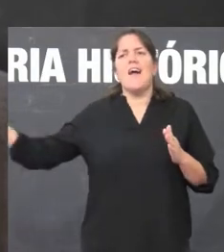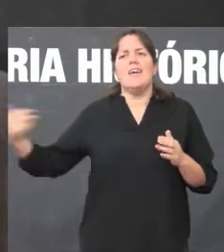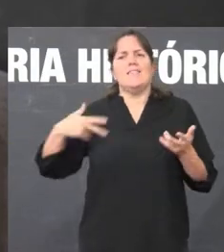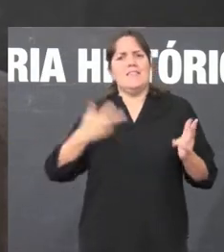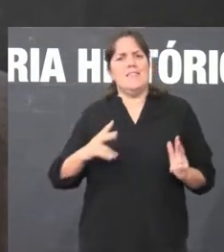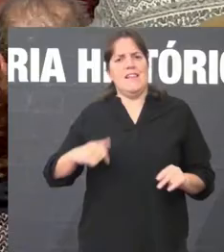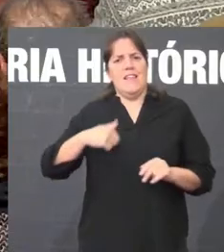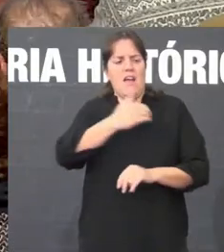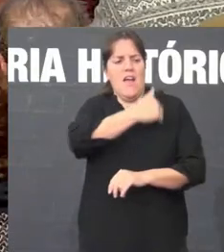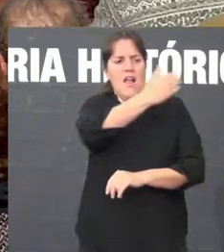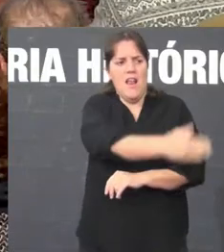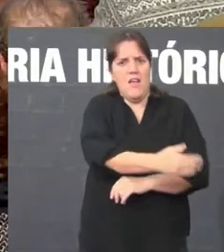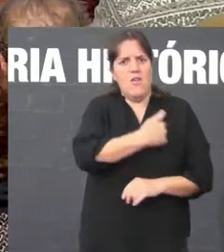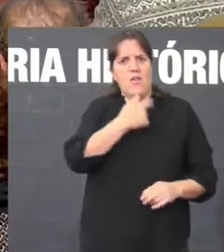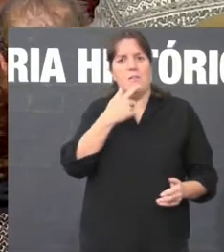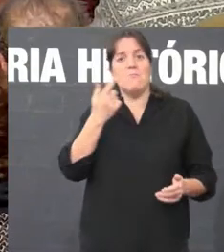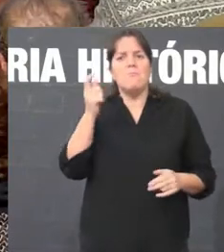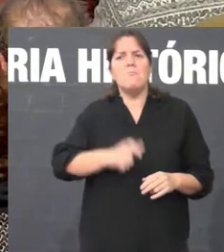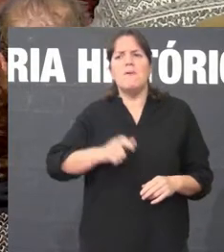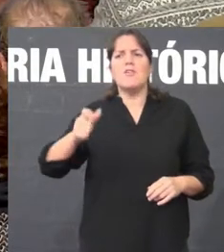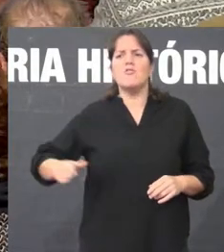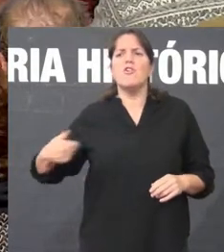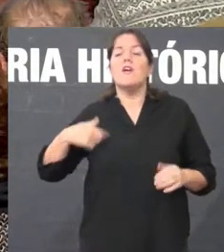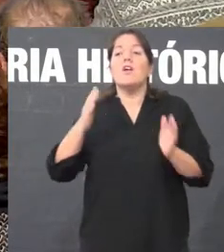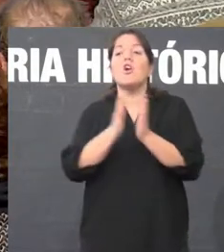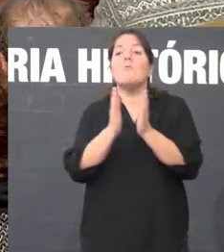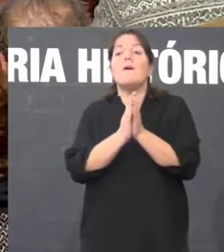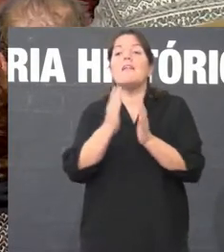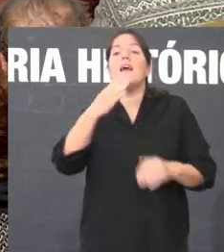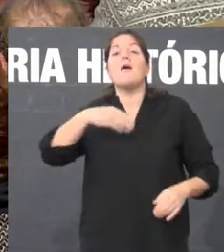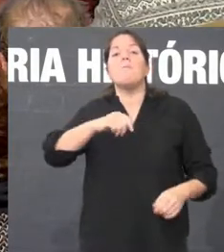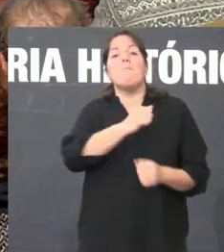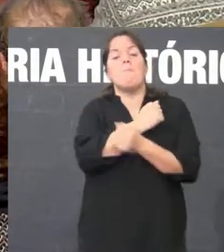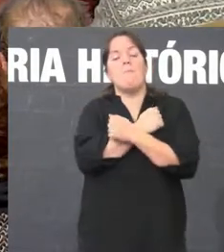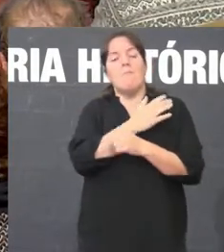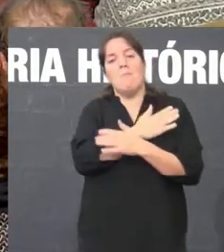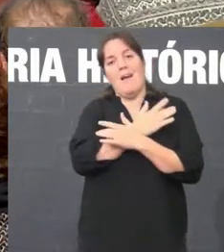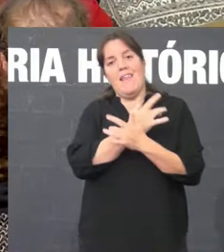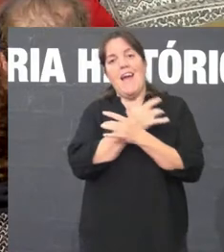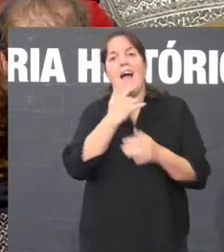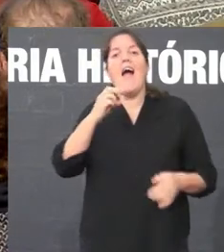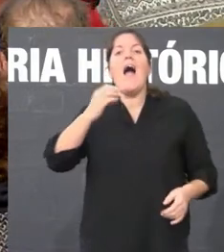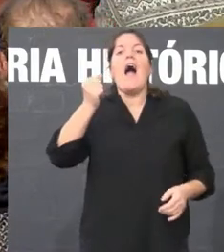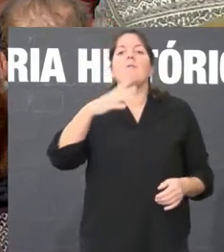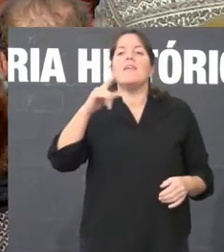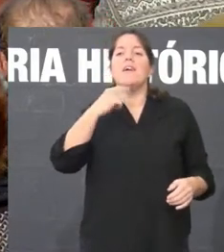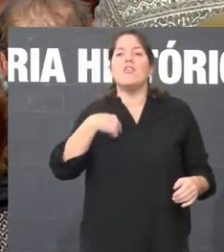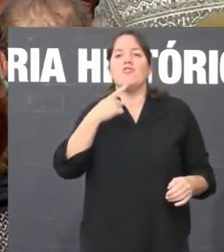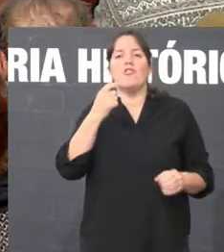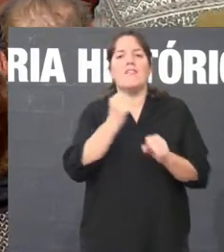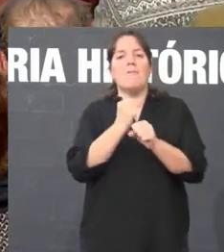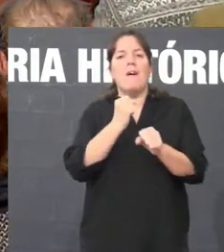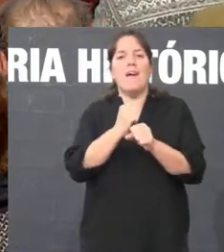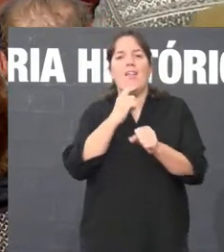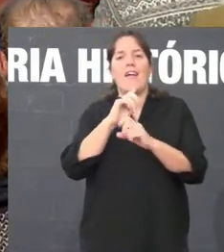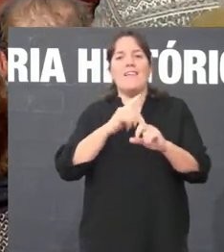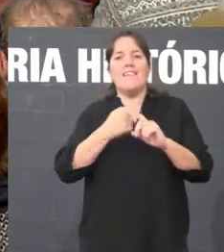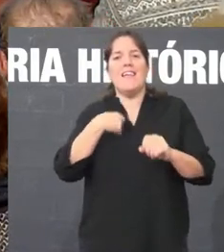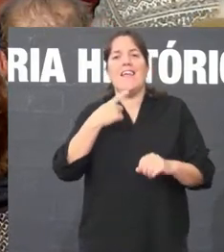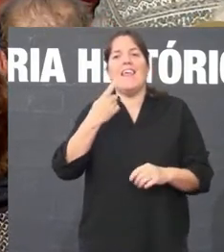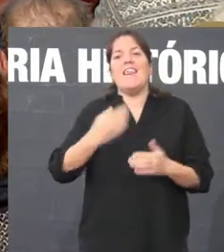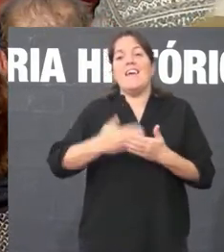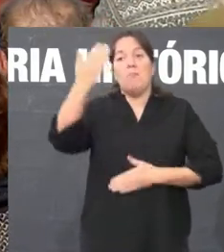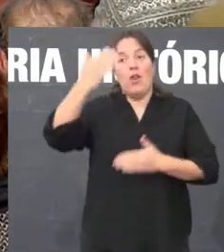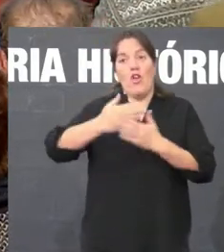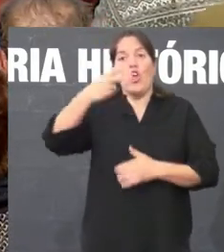Esteban e Joan Tardá e a miña compañeira María Obelleiro, que non o dixo, pero claro, eu son traballadora en excedencia de Nós Diario, a miña xefa